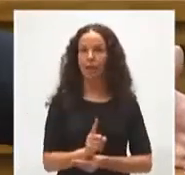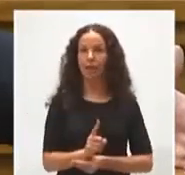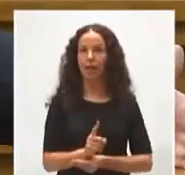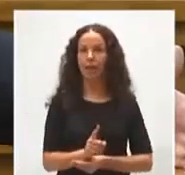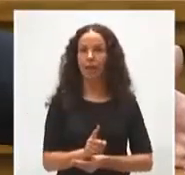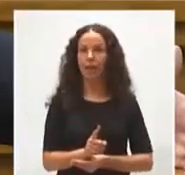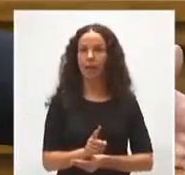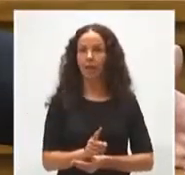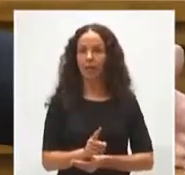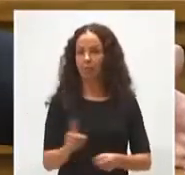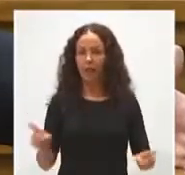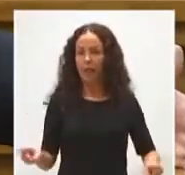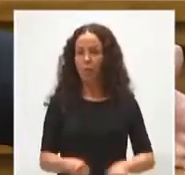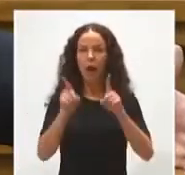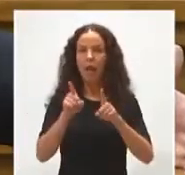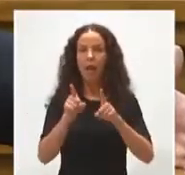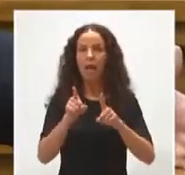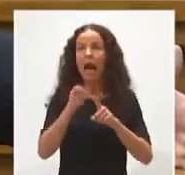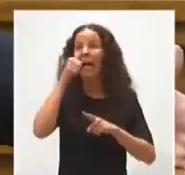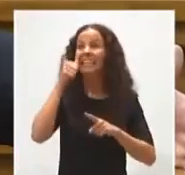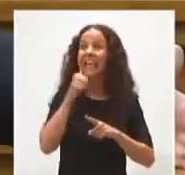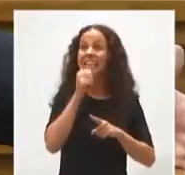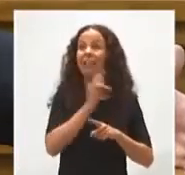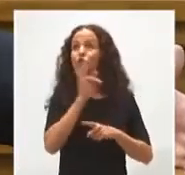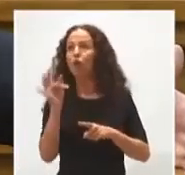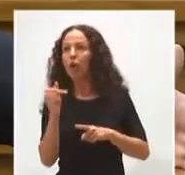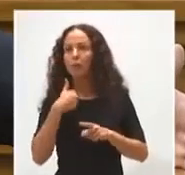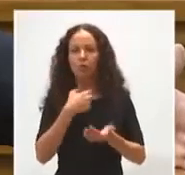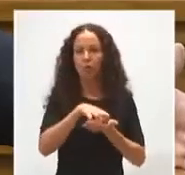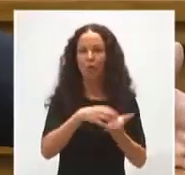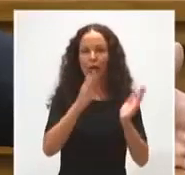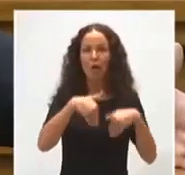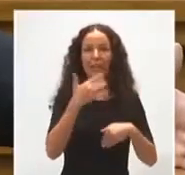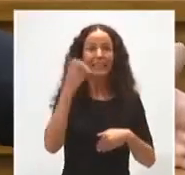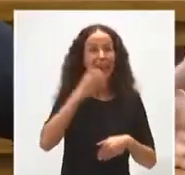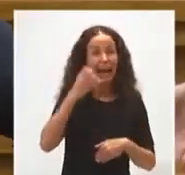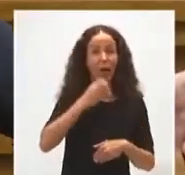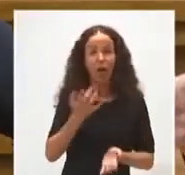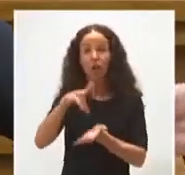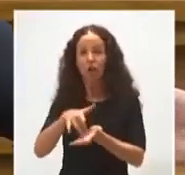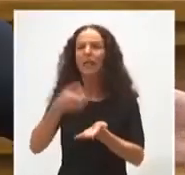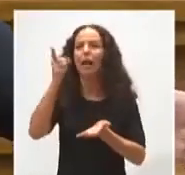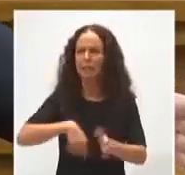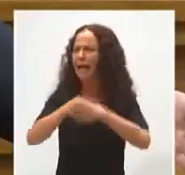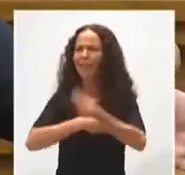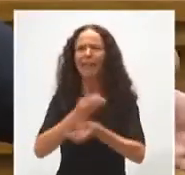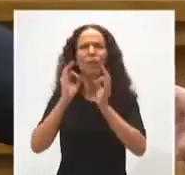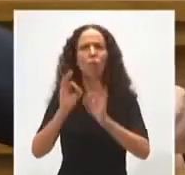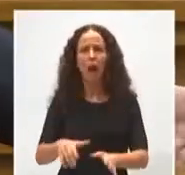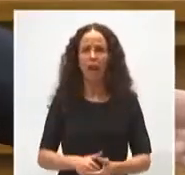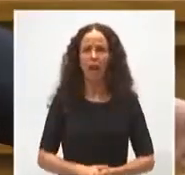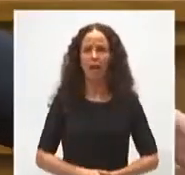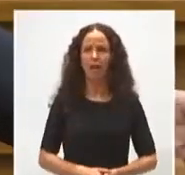gobierno que estuviera le da tocaba pedro sánchez pero no tengo ninguna duda que lo hubiera hecho rajoy al mejor tardar unos días más por aquello